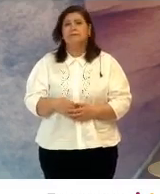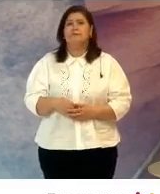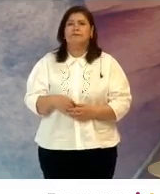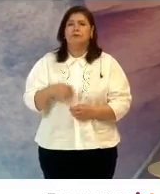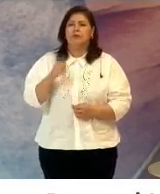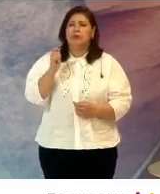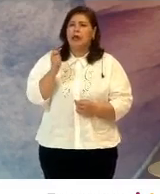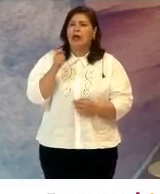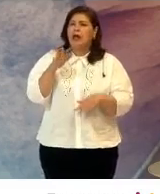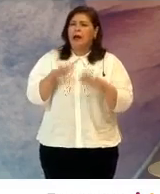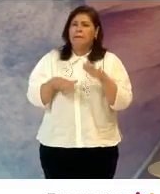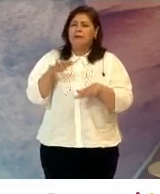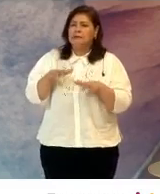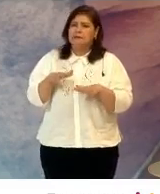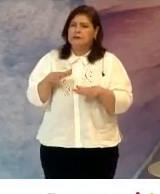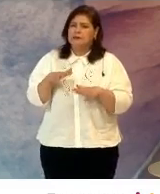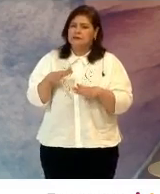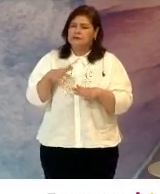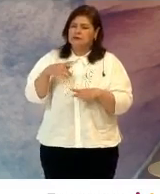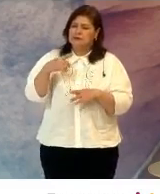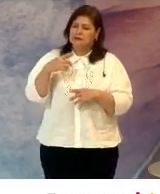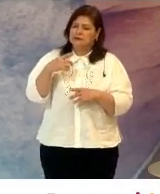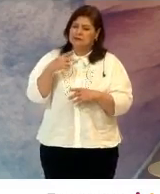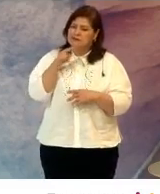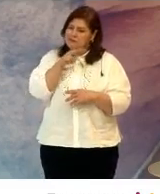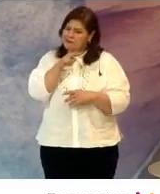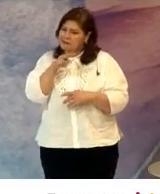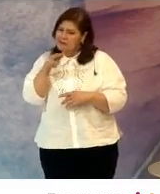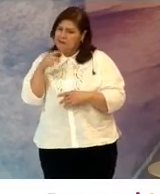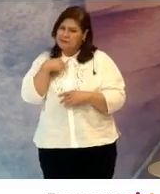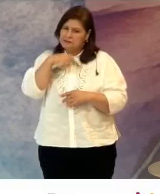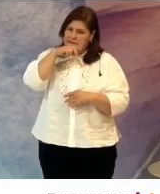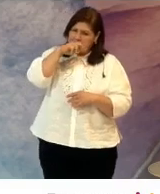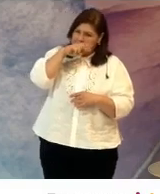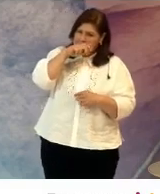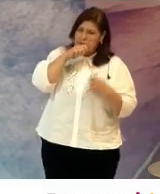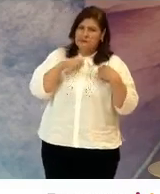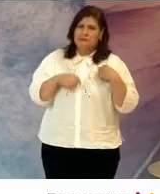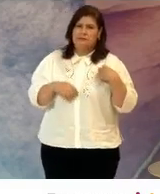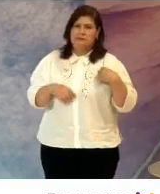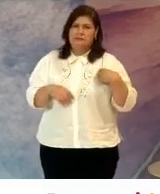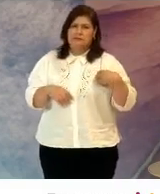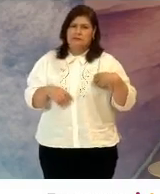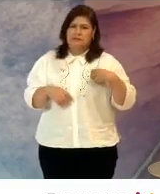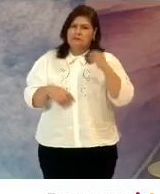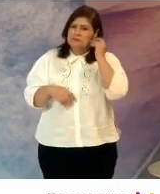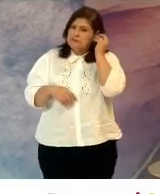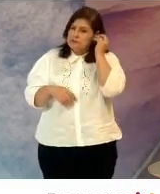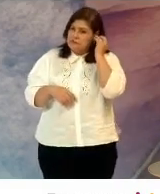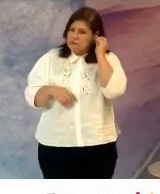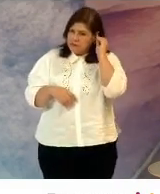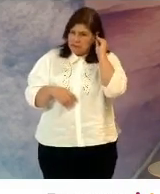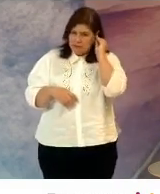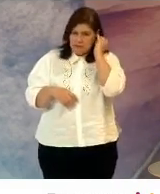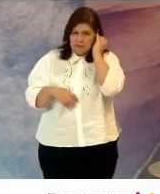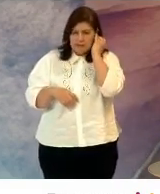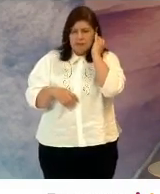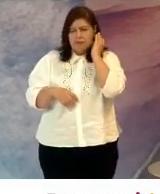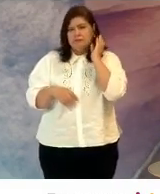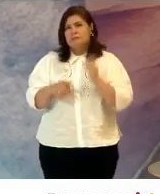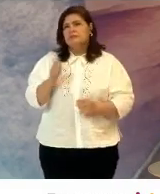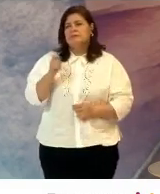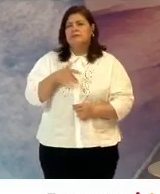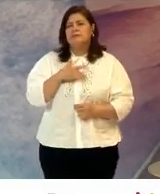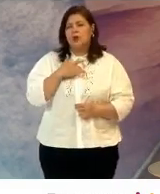tendencias que nos preocupan en cuanto a la indoctrinación. ¿Y cuál es el contrario de